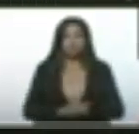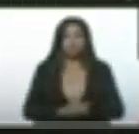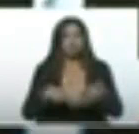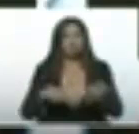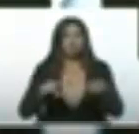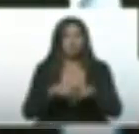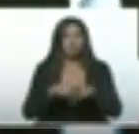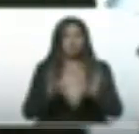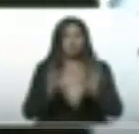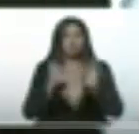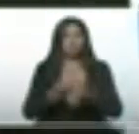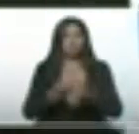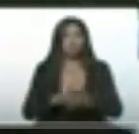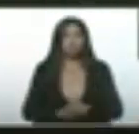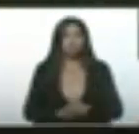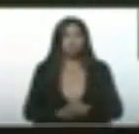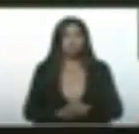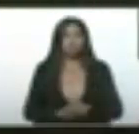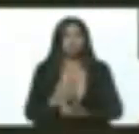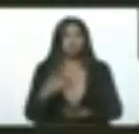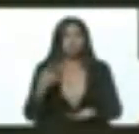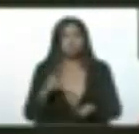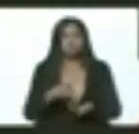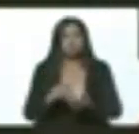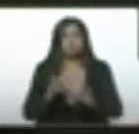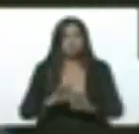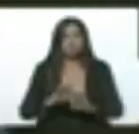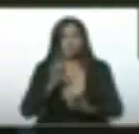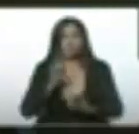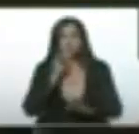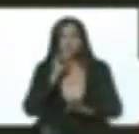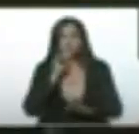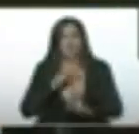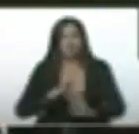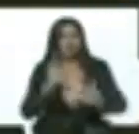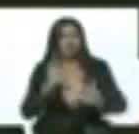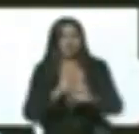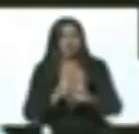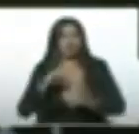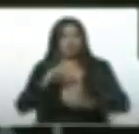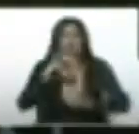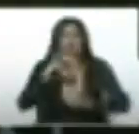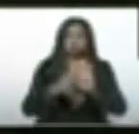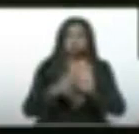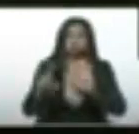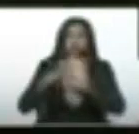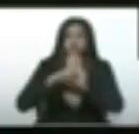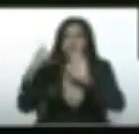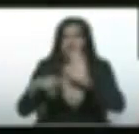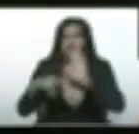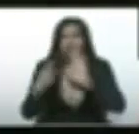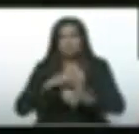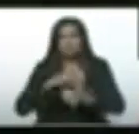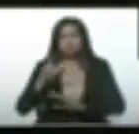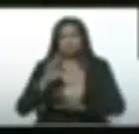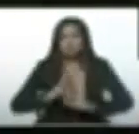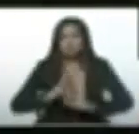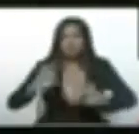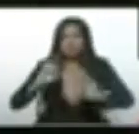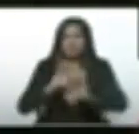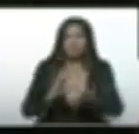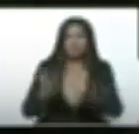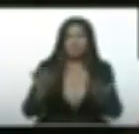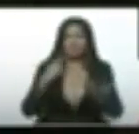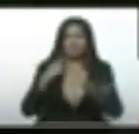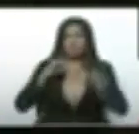ese tipo y no participan, no informan, no cumplen con las leyes aeronáuticas,